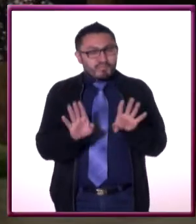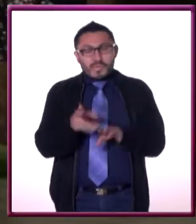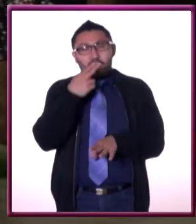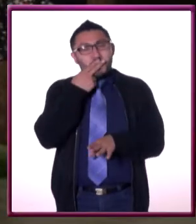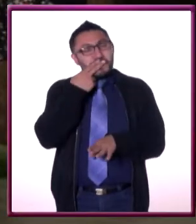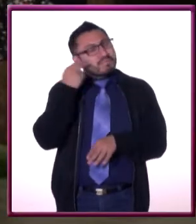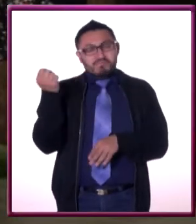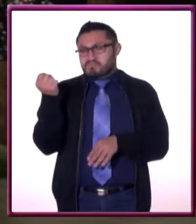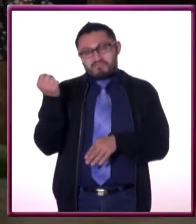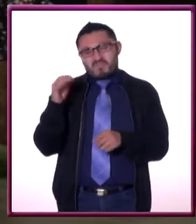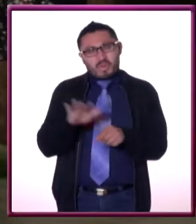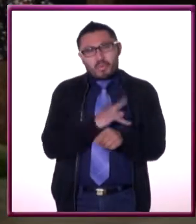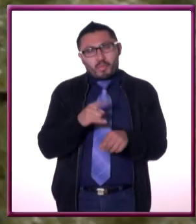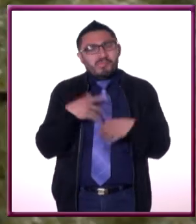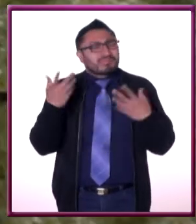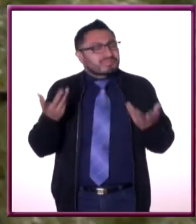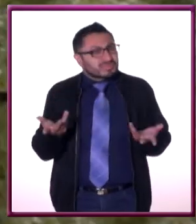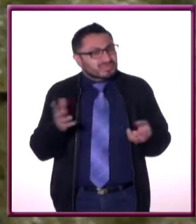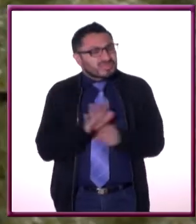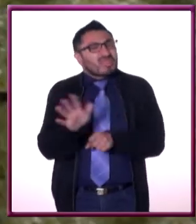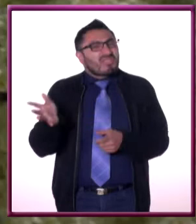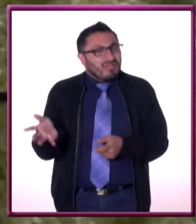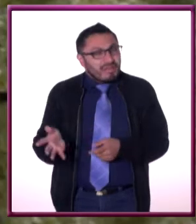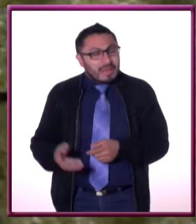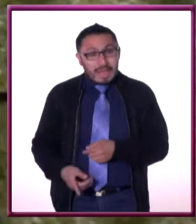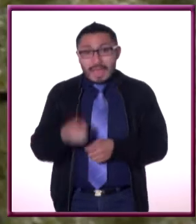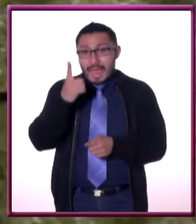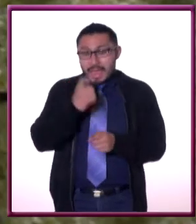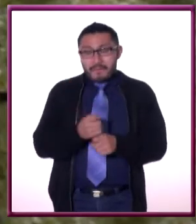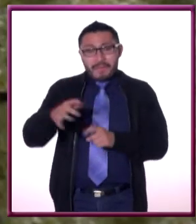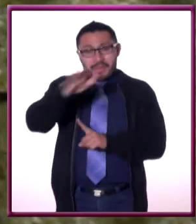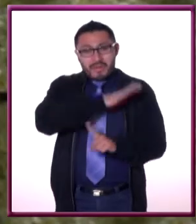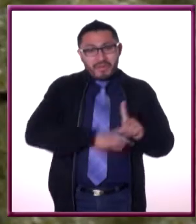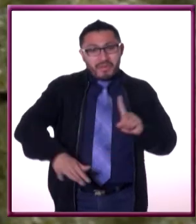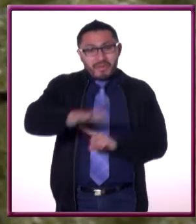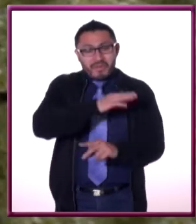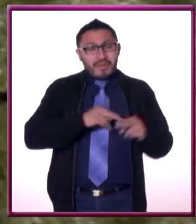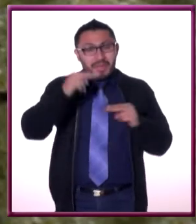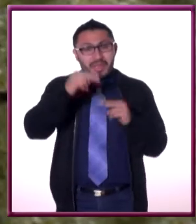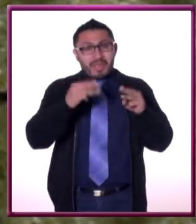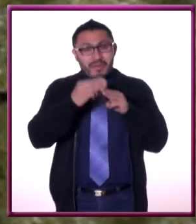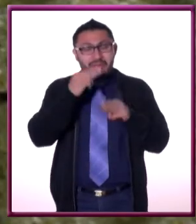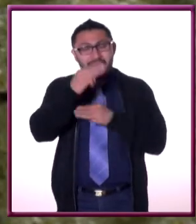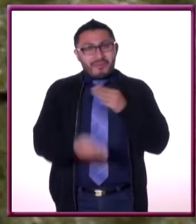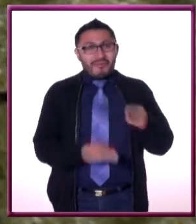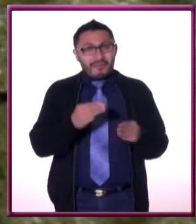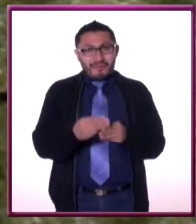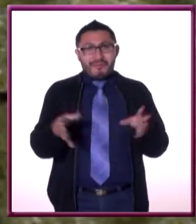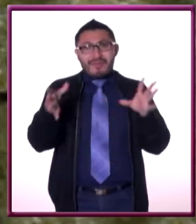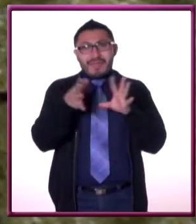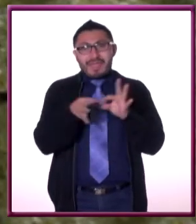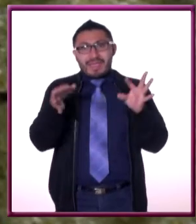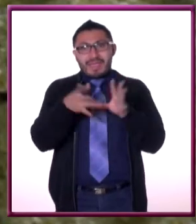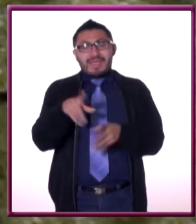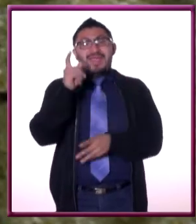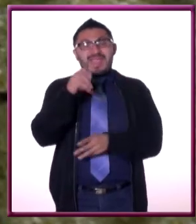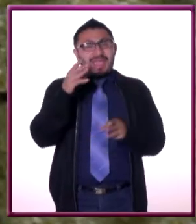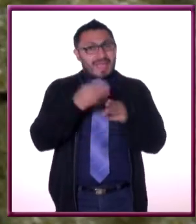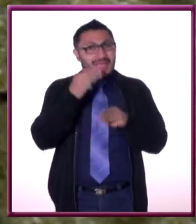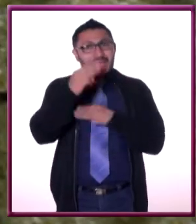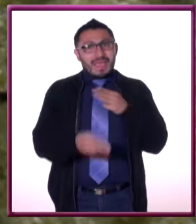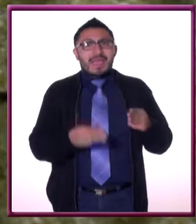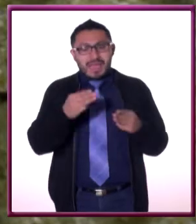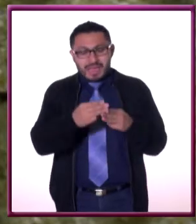de utilizar y por qué. Primero, como para poner un contexto, digamos, a nivel mundial, ¿no? En el